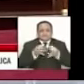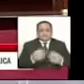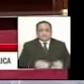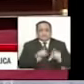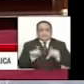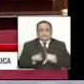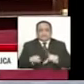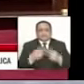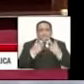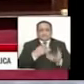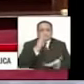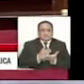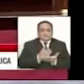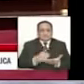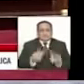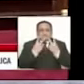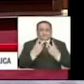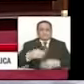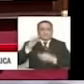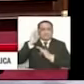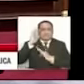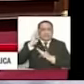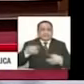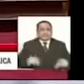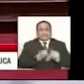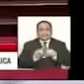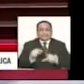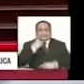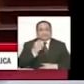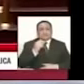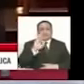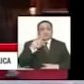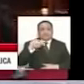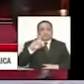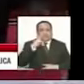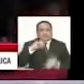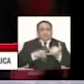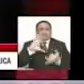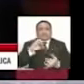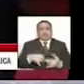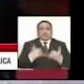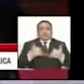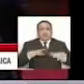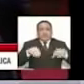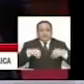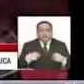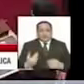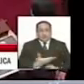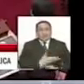yo creo que lo del gabinete va a ser la comprobación práctica si tiene ministros capaces y